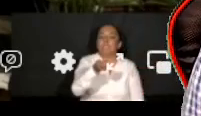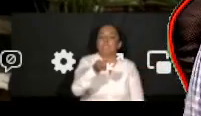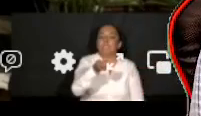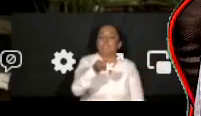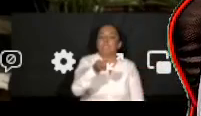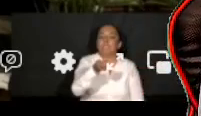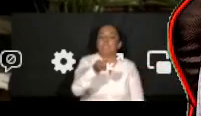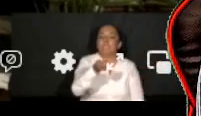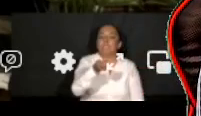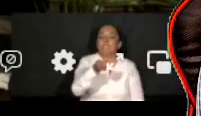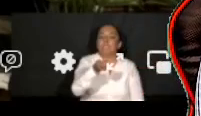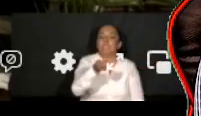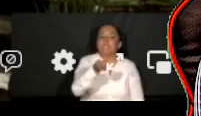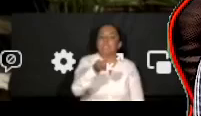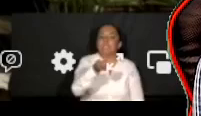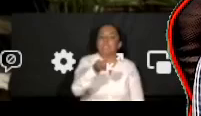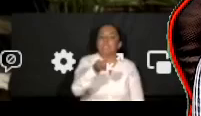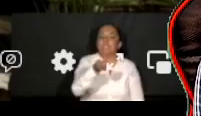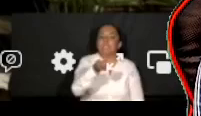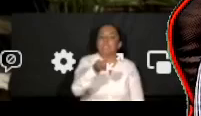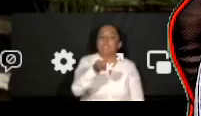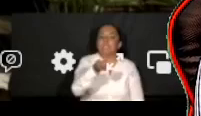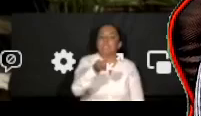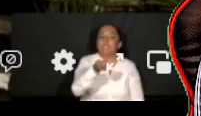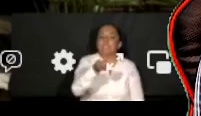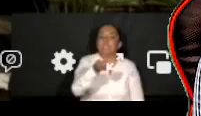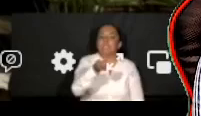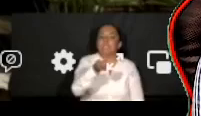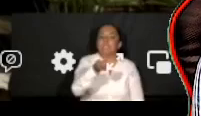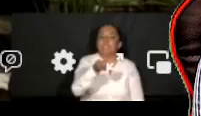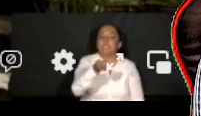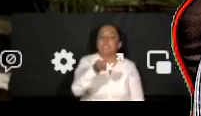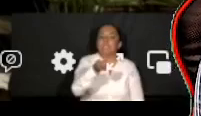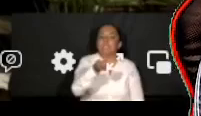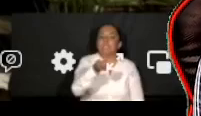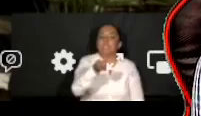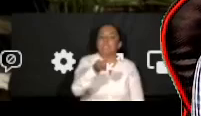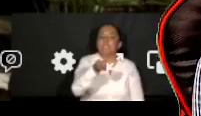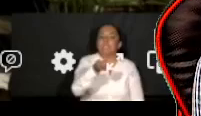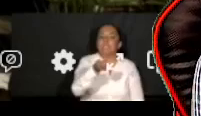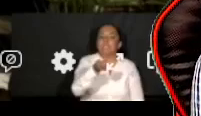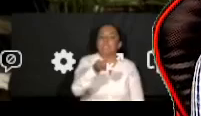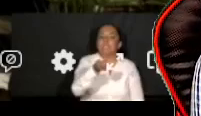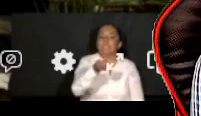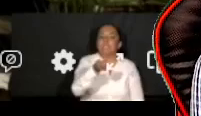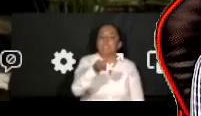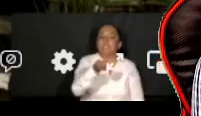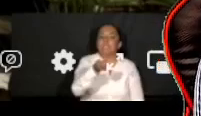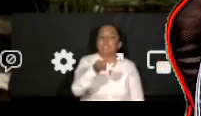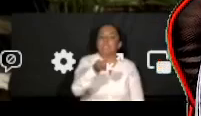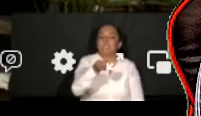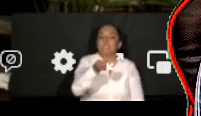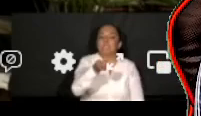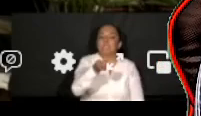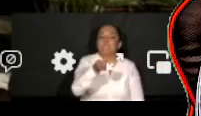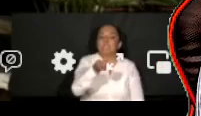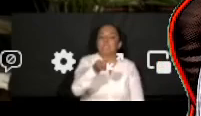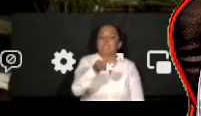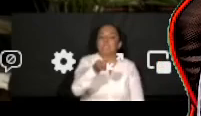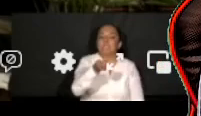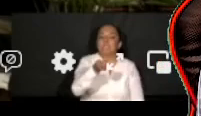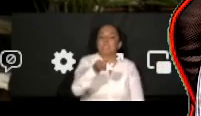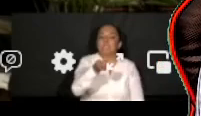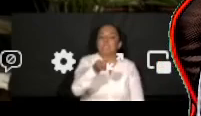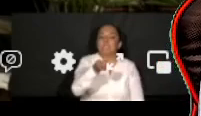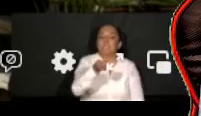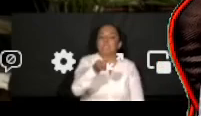estos dos personajes que aún siguen llorando esta decisión y por la cual, pues no les voy a mentir, hay un poco de preocupación porque hemos visto cómo se las